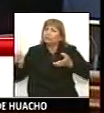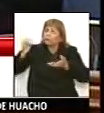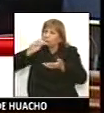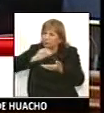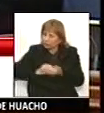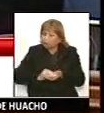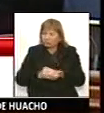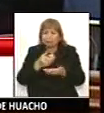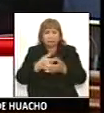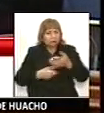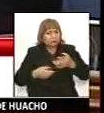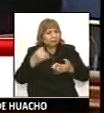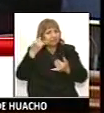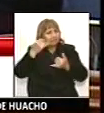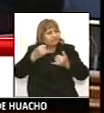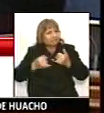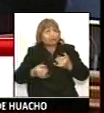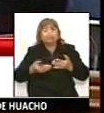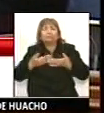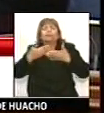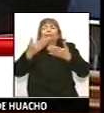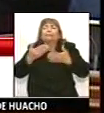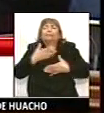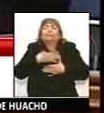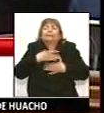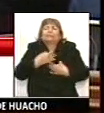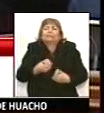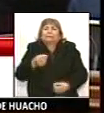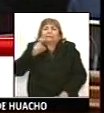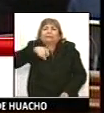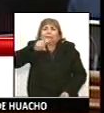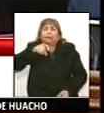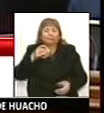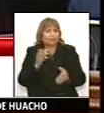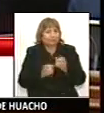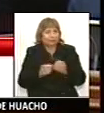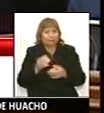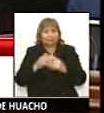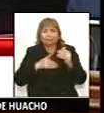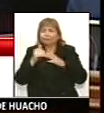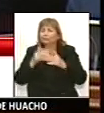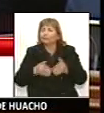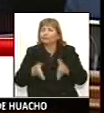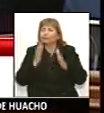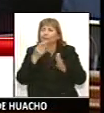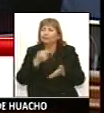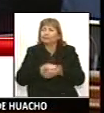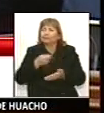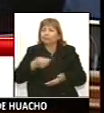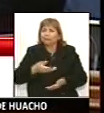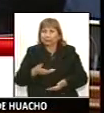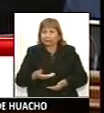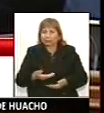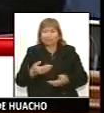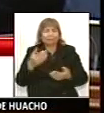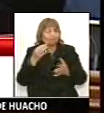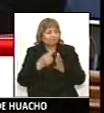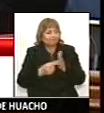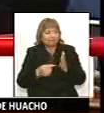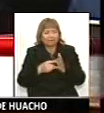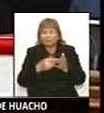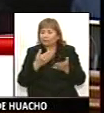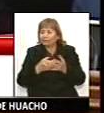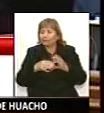disposición complementaria final. Declárese de interés nacional y necesidad pública la construcción del proyecto de inversión, mejoramiento de los servicios críticos y